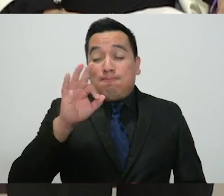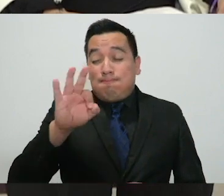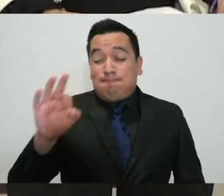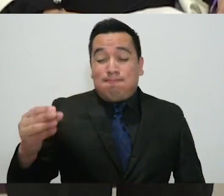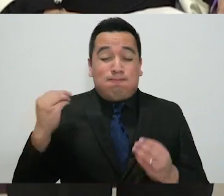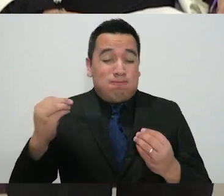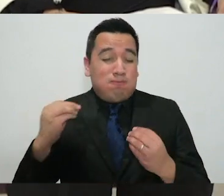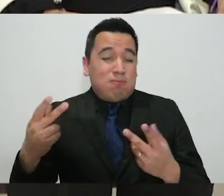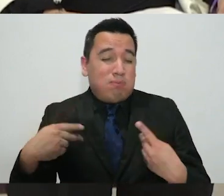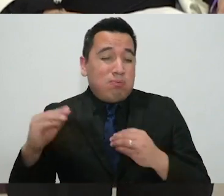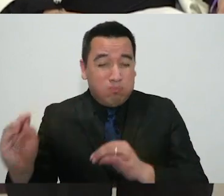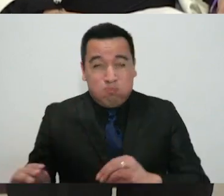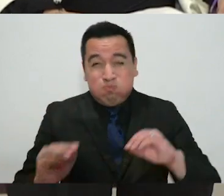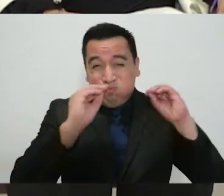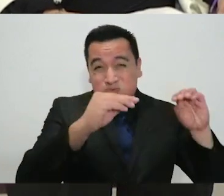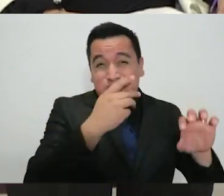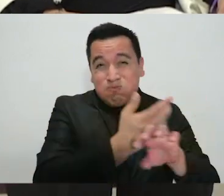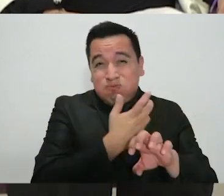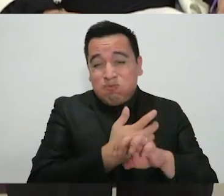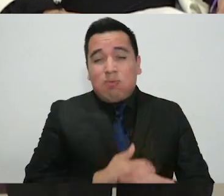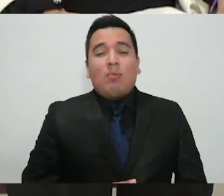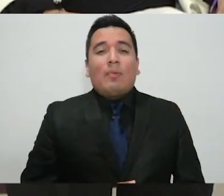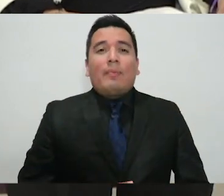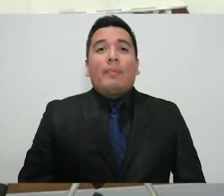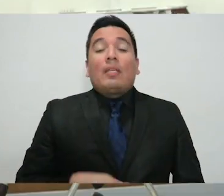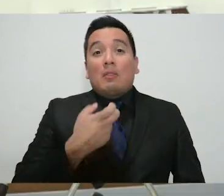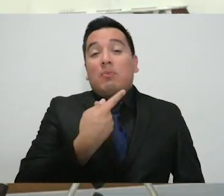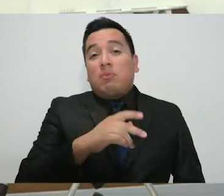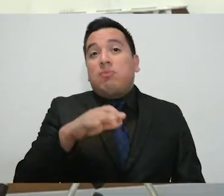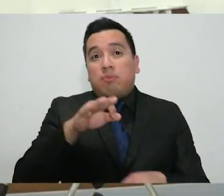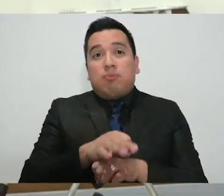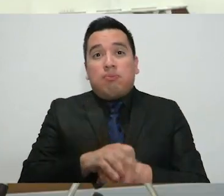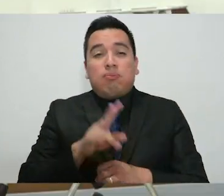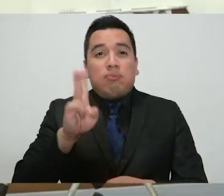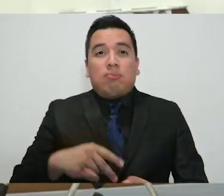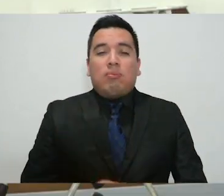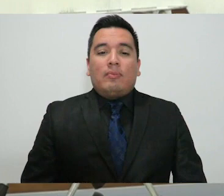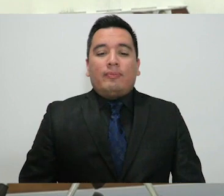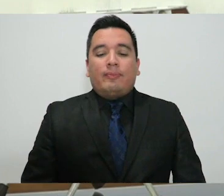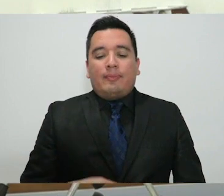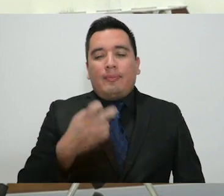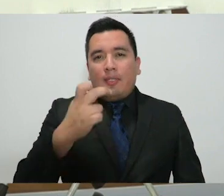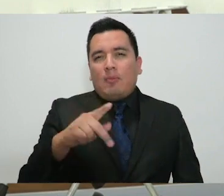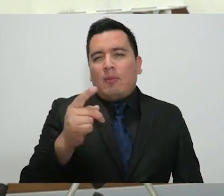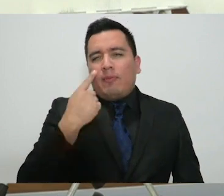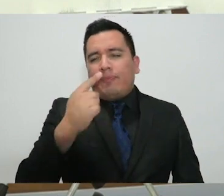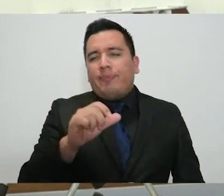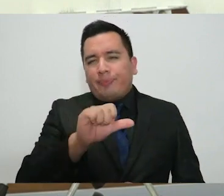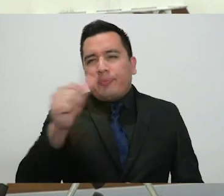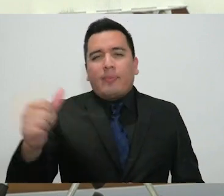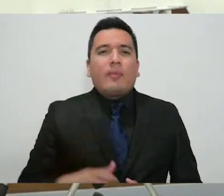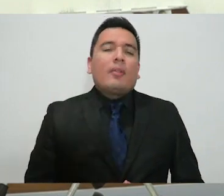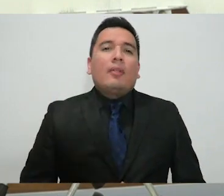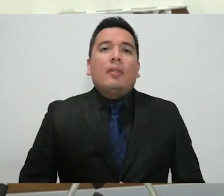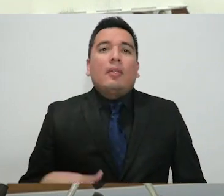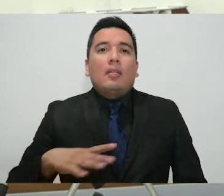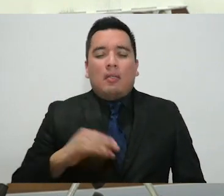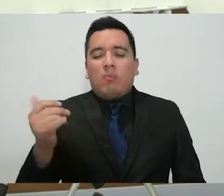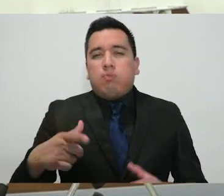pues claramente se tendrían beneficios. Eso por un lado. Y por otro, hay otros